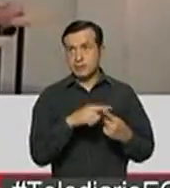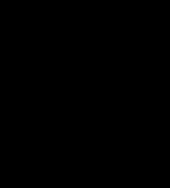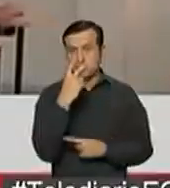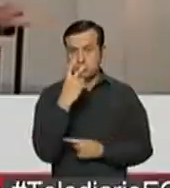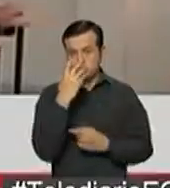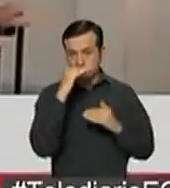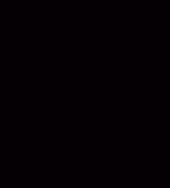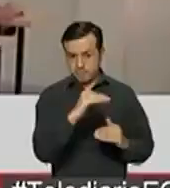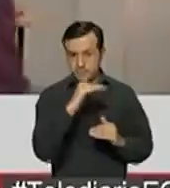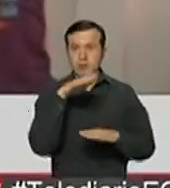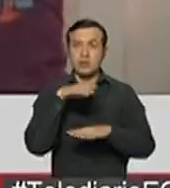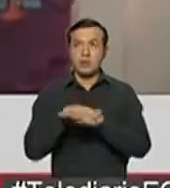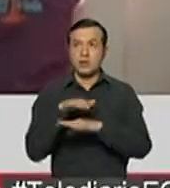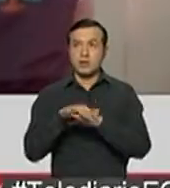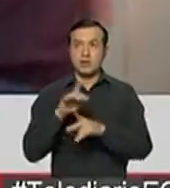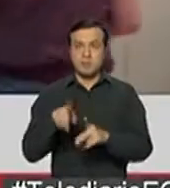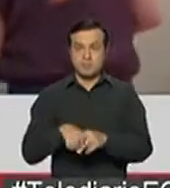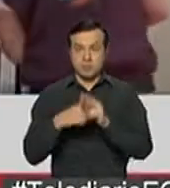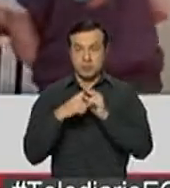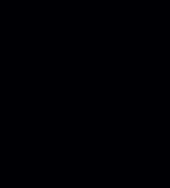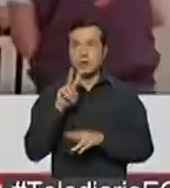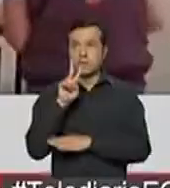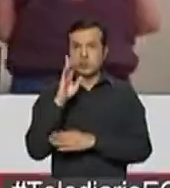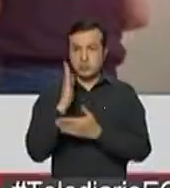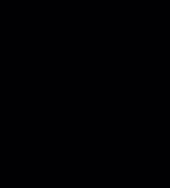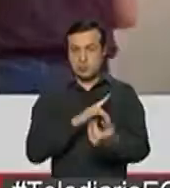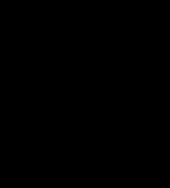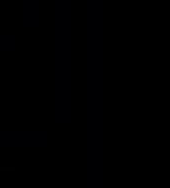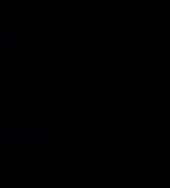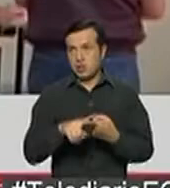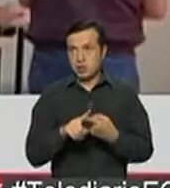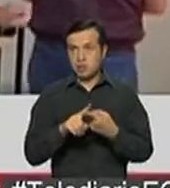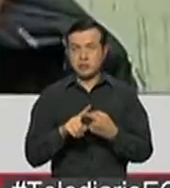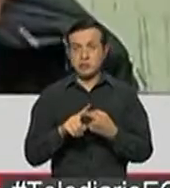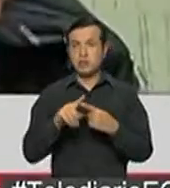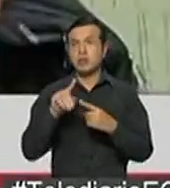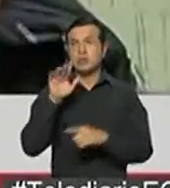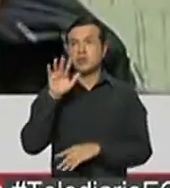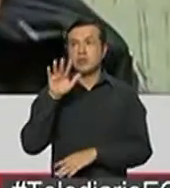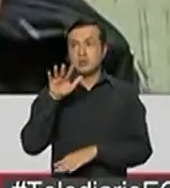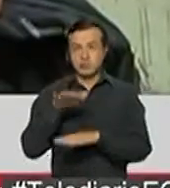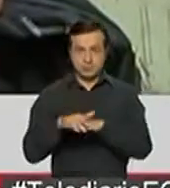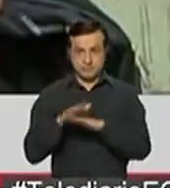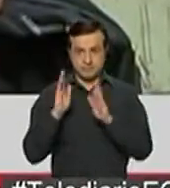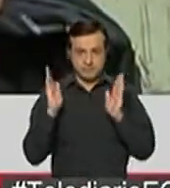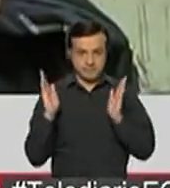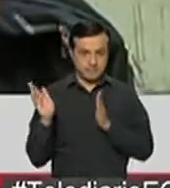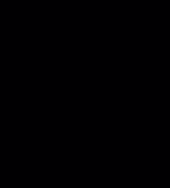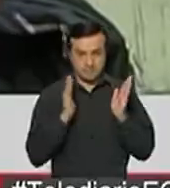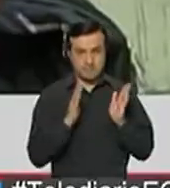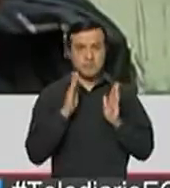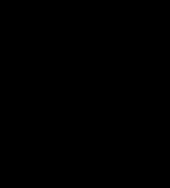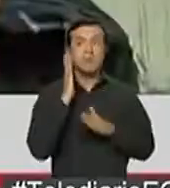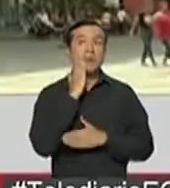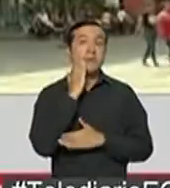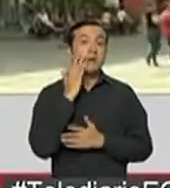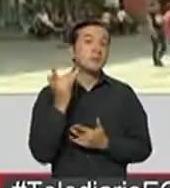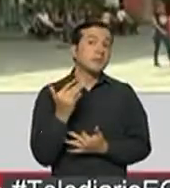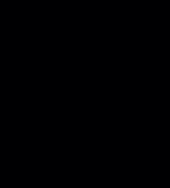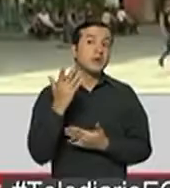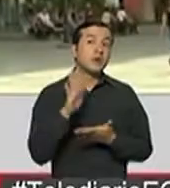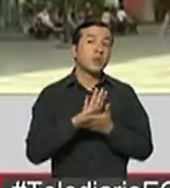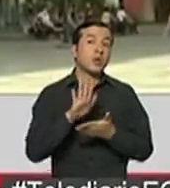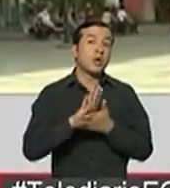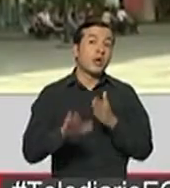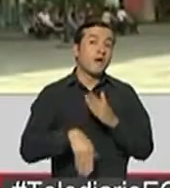día. Y en la tarde comienza 14:30 y termina a las 17. Madres de familia aguardaban con expectativa la Unidad